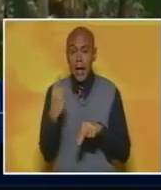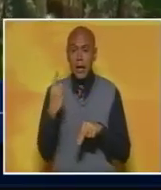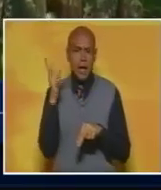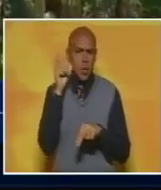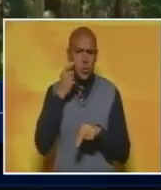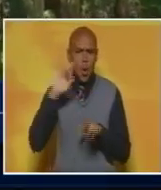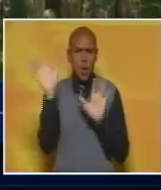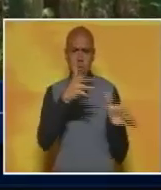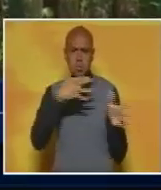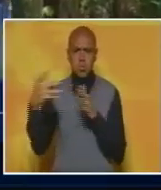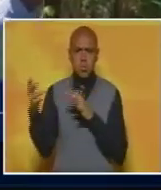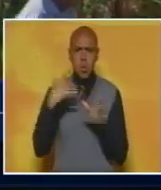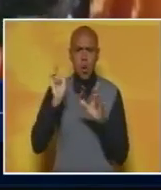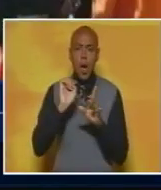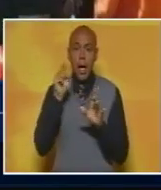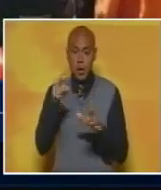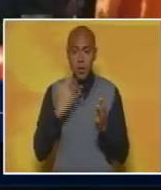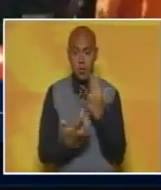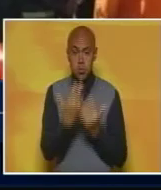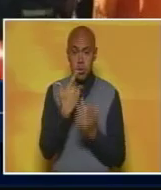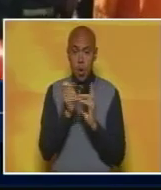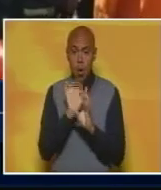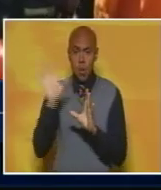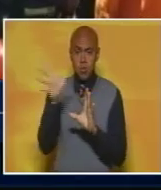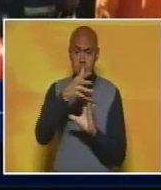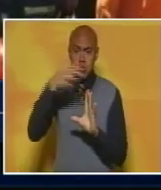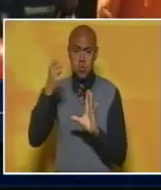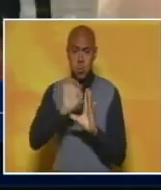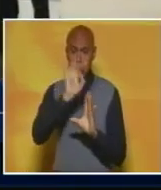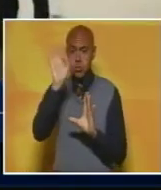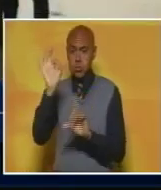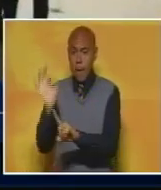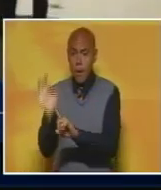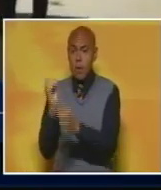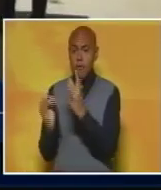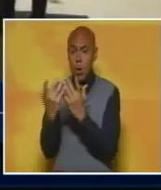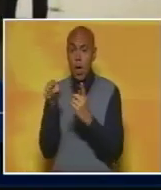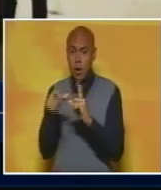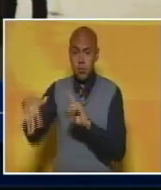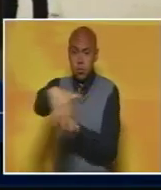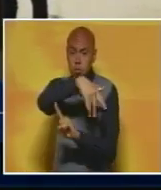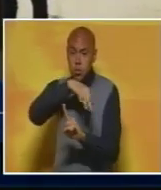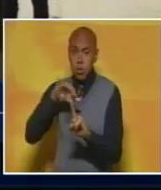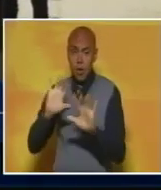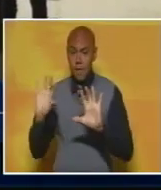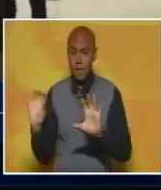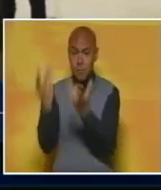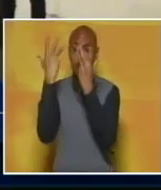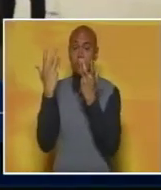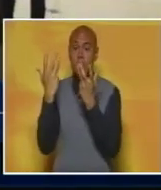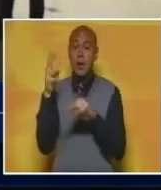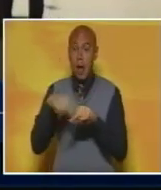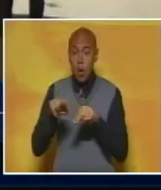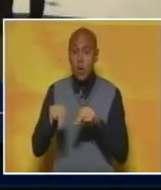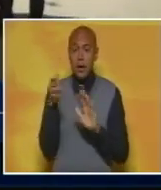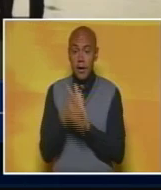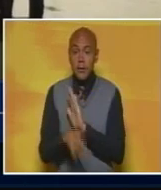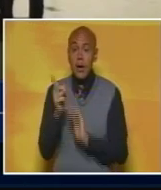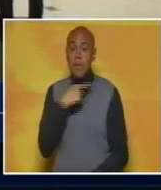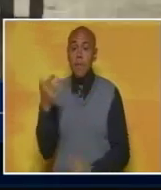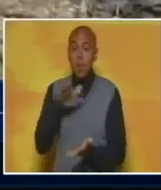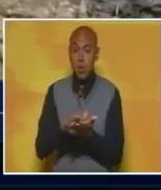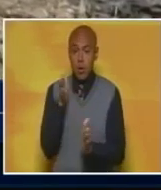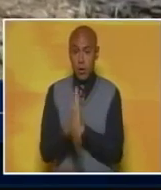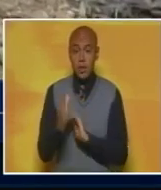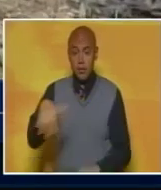fuerte viento que cambió la dirección de las llamas y ellos quedaron arropados por el fuego, que es lo que produce la muerte a